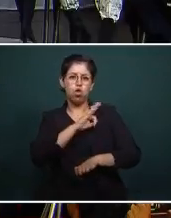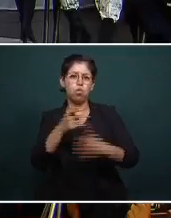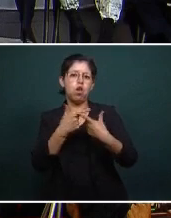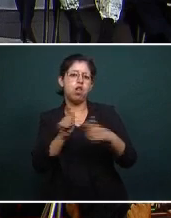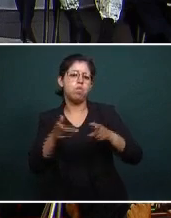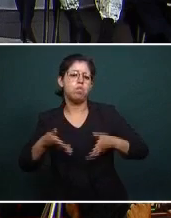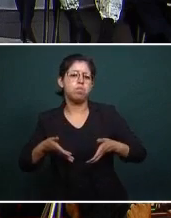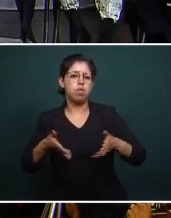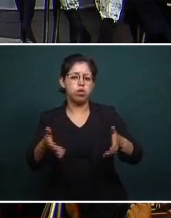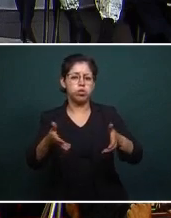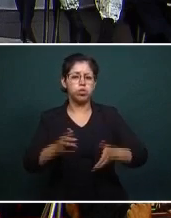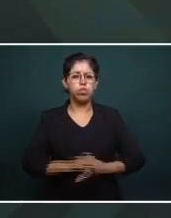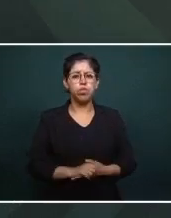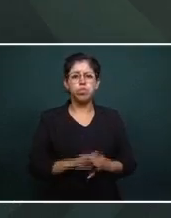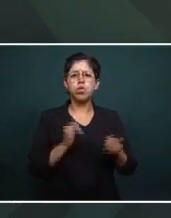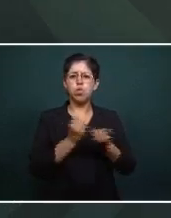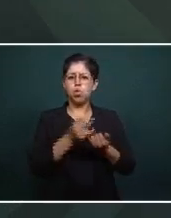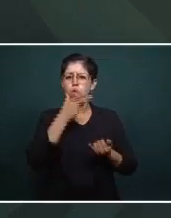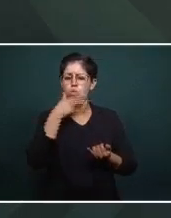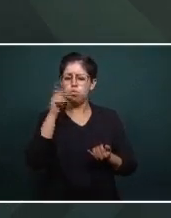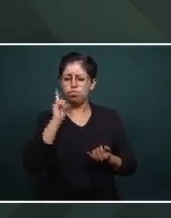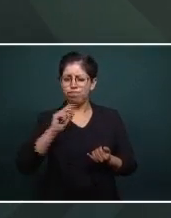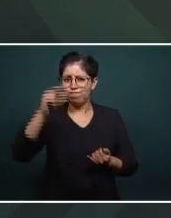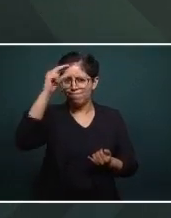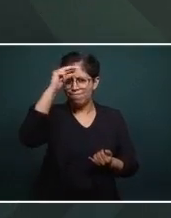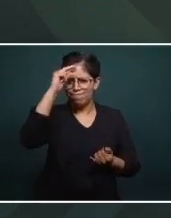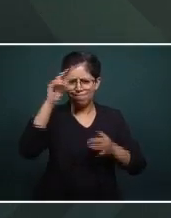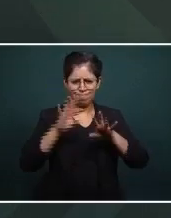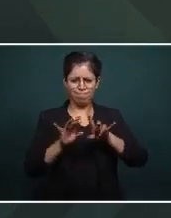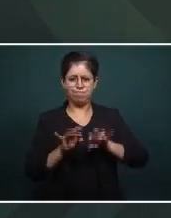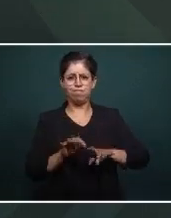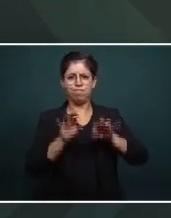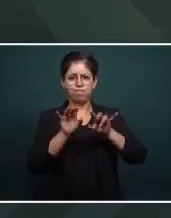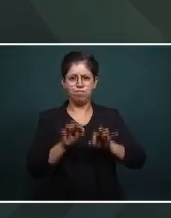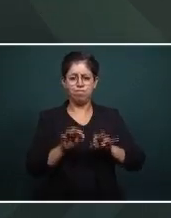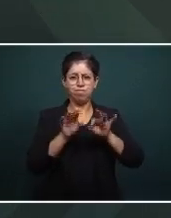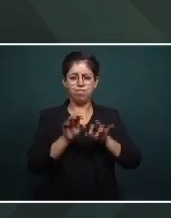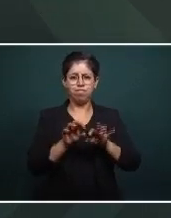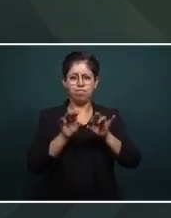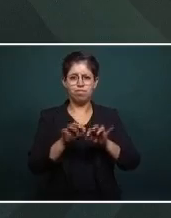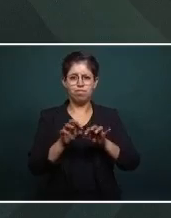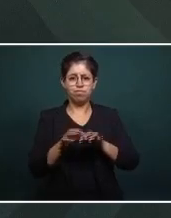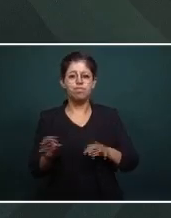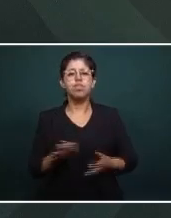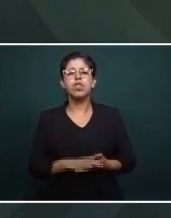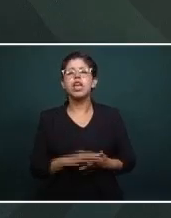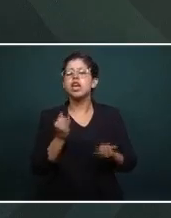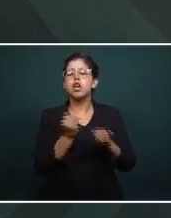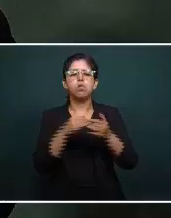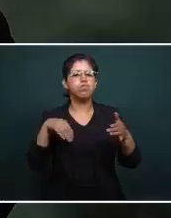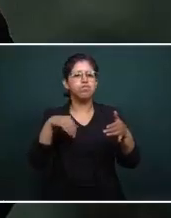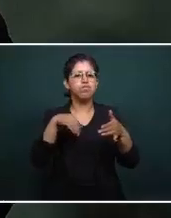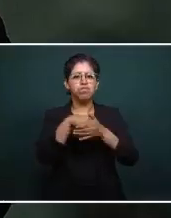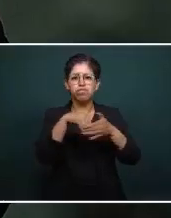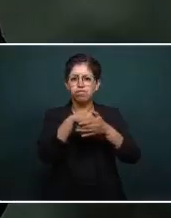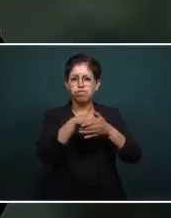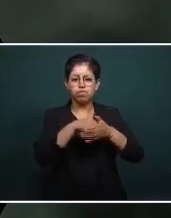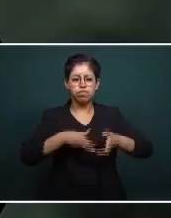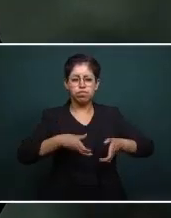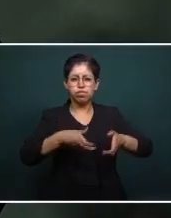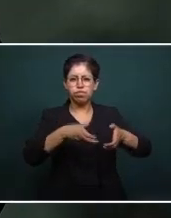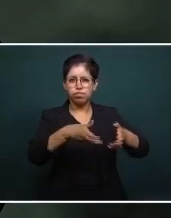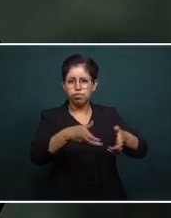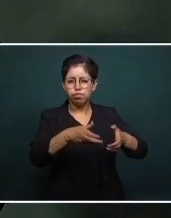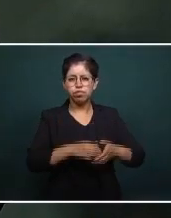de inteligencia y de operativos conjuntos en las zonas limítrofes y en el transporte público. Y esto